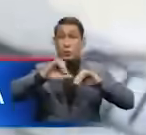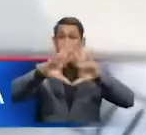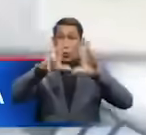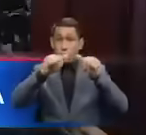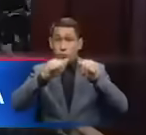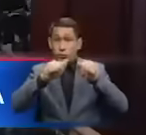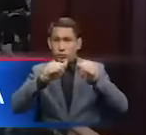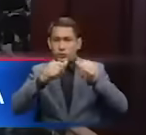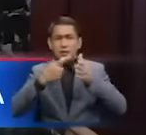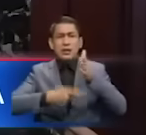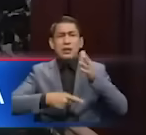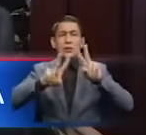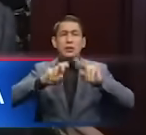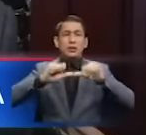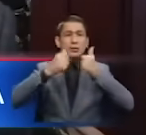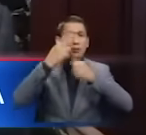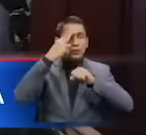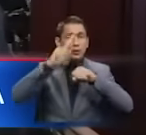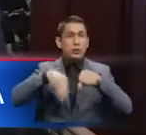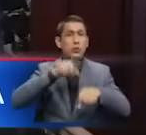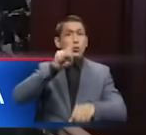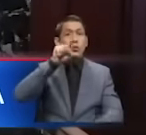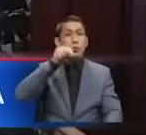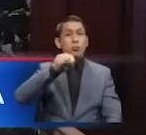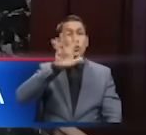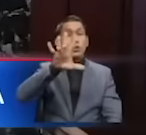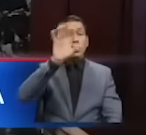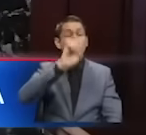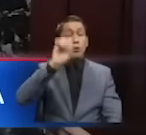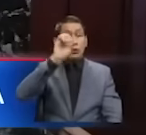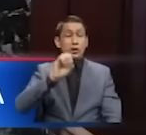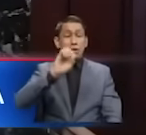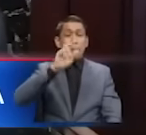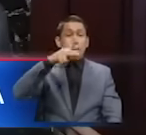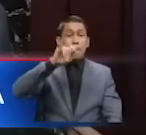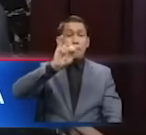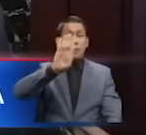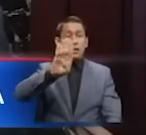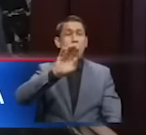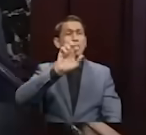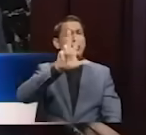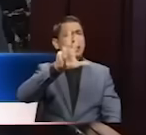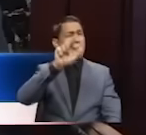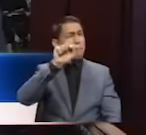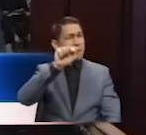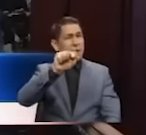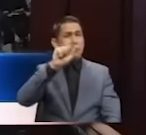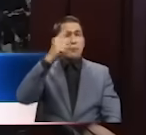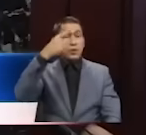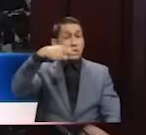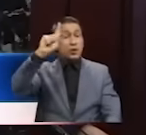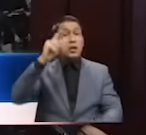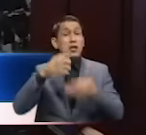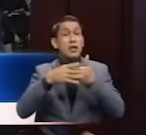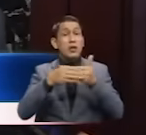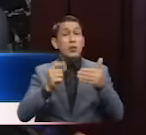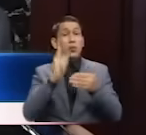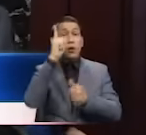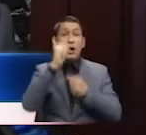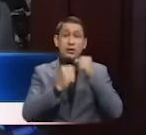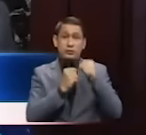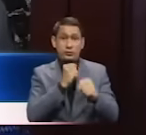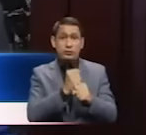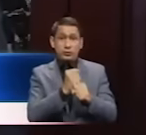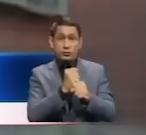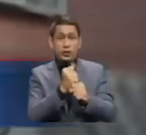Asamblea Nacional? Se habla del 1.5% del Producto Interno Bruto, se hablan de 3.000, de 4.000 millones de dólares por año que se podrían estar